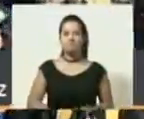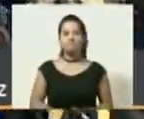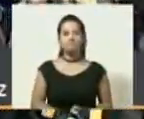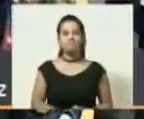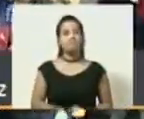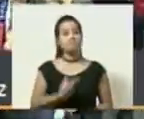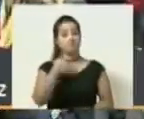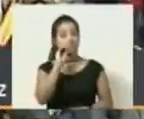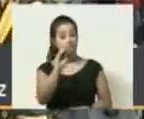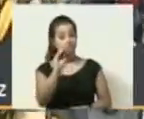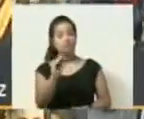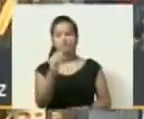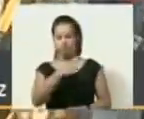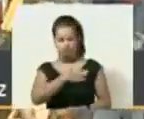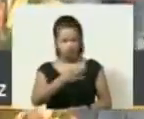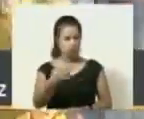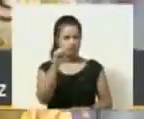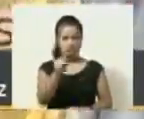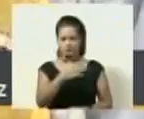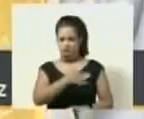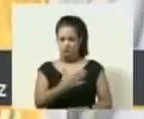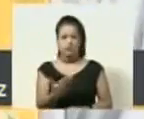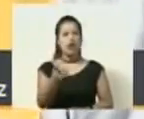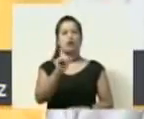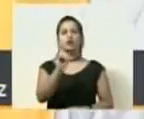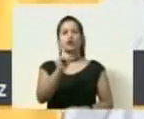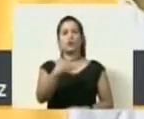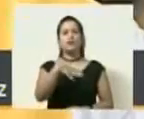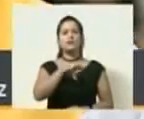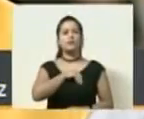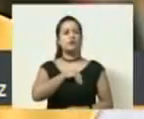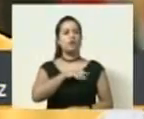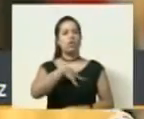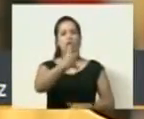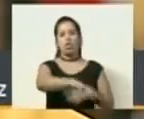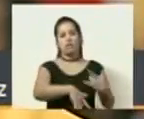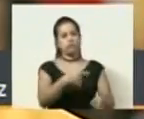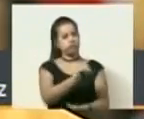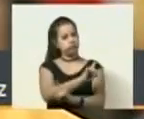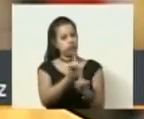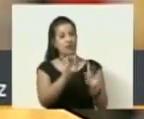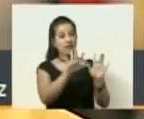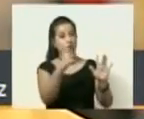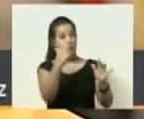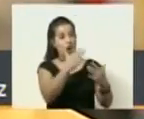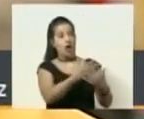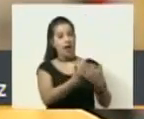Quiero decirle que cuenta con nosotros y no dejaremos que lo que se ha logrado en estos 18 años se pierda.